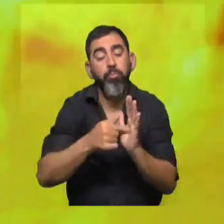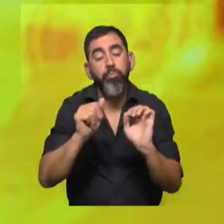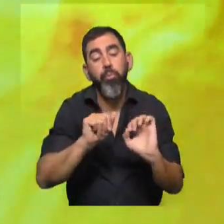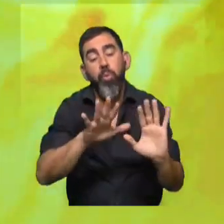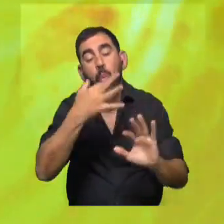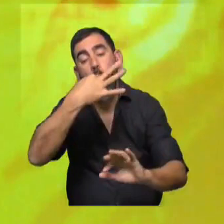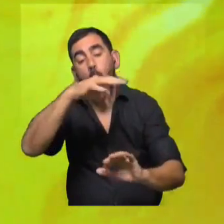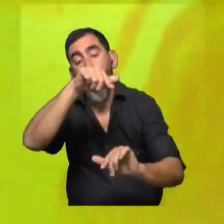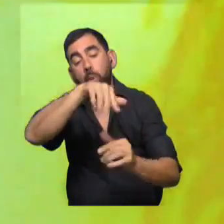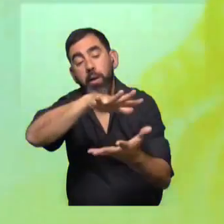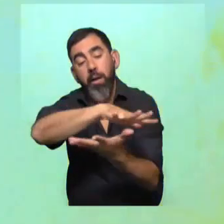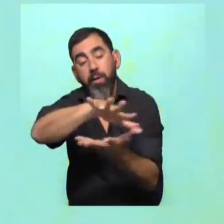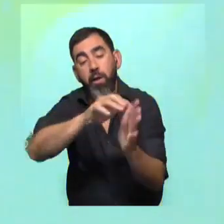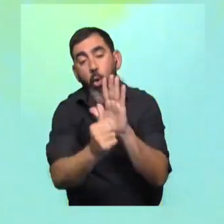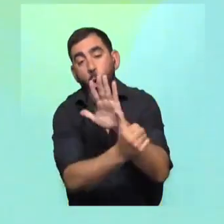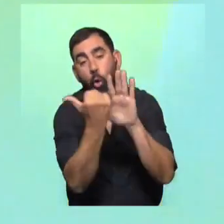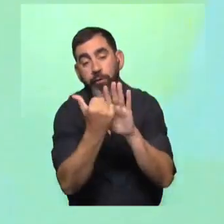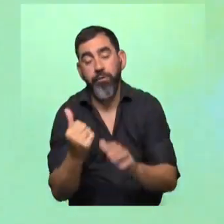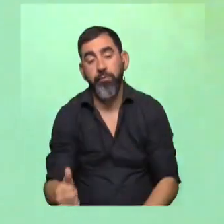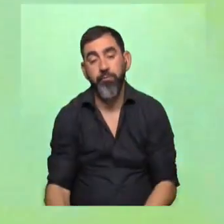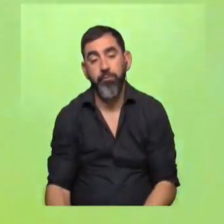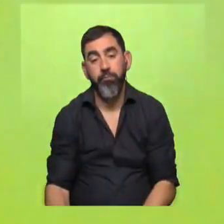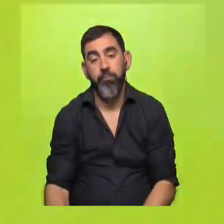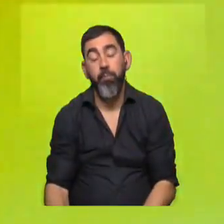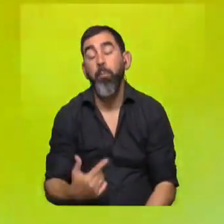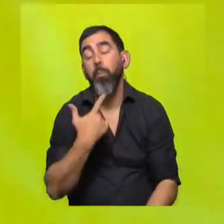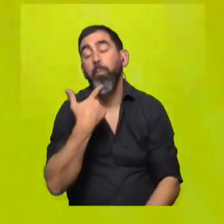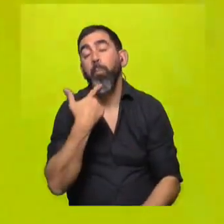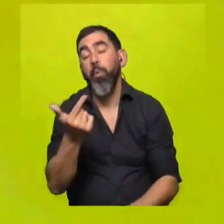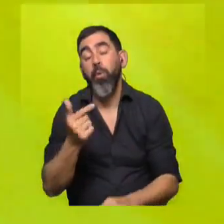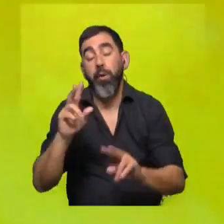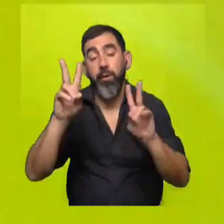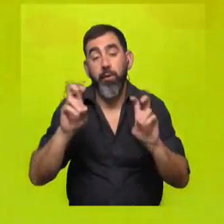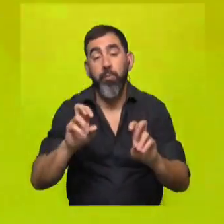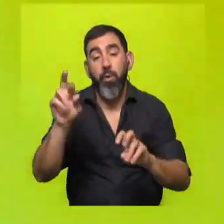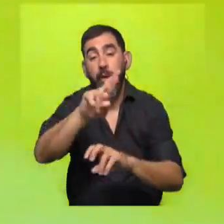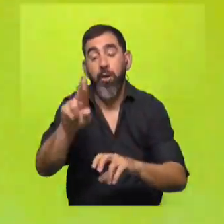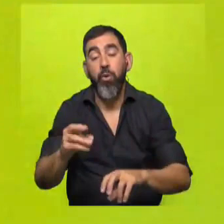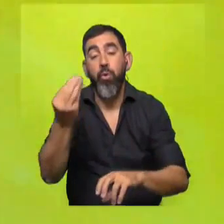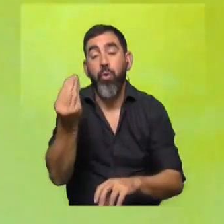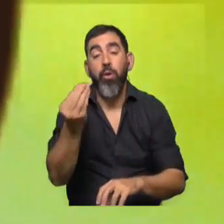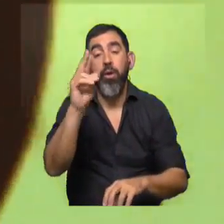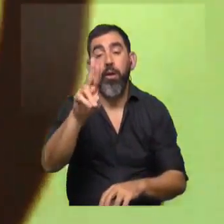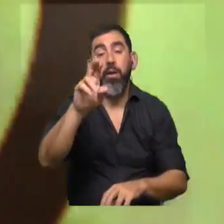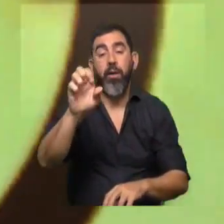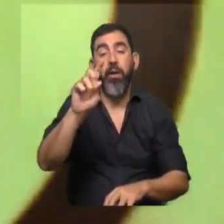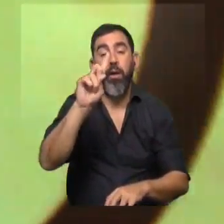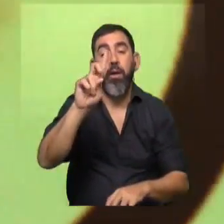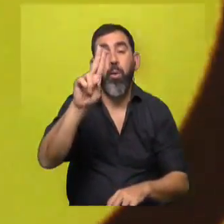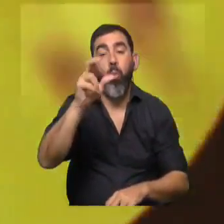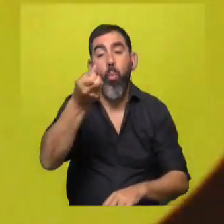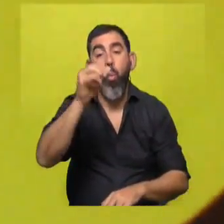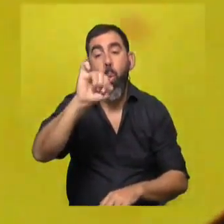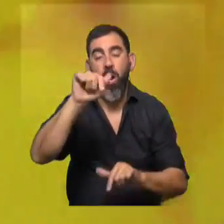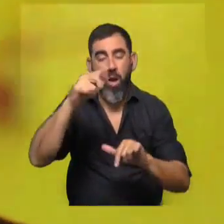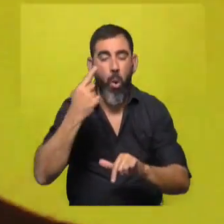únicas del litoral. Una de ellas, única para todo el país, es el río Queguay. No lo conocemos mucho acá en la capital, no lo